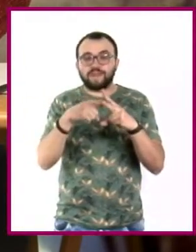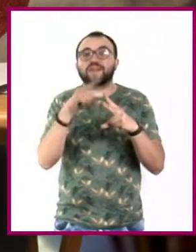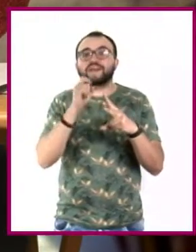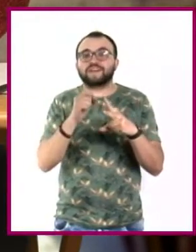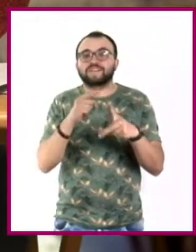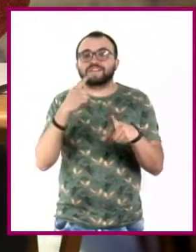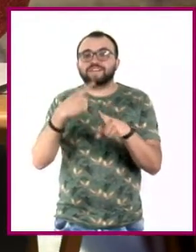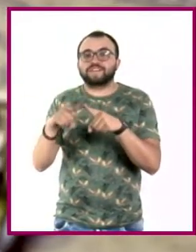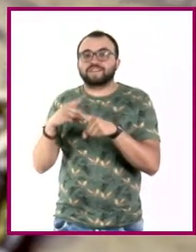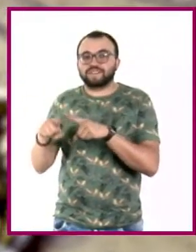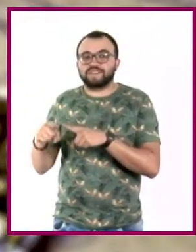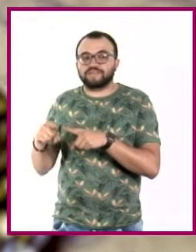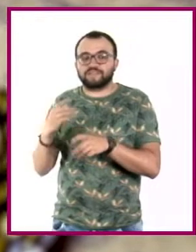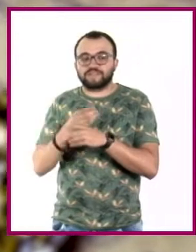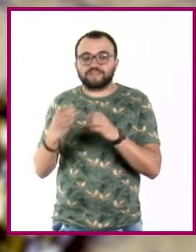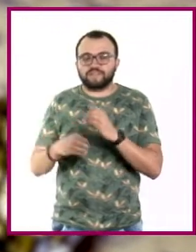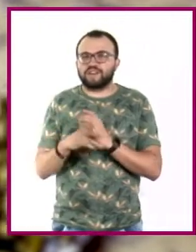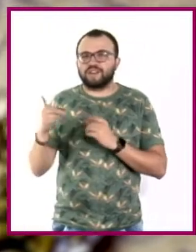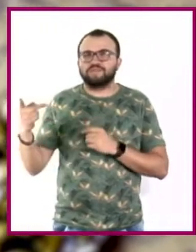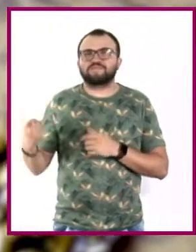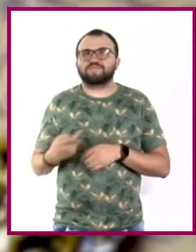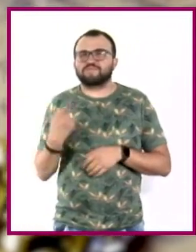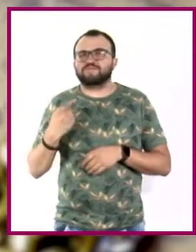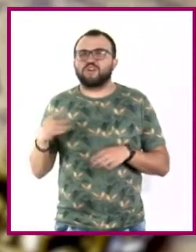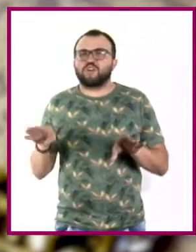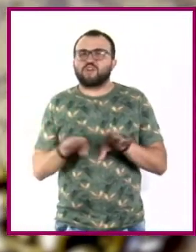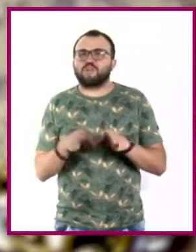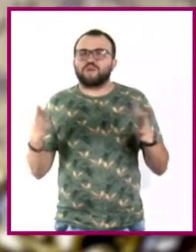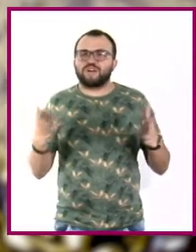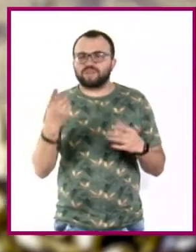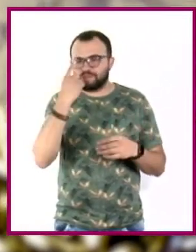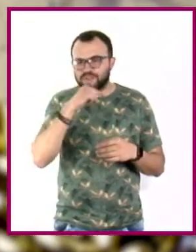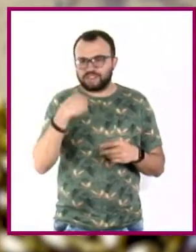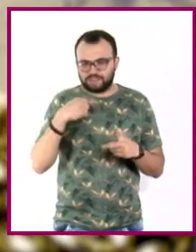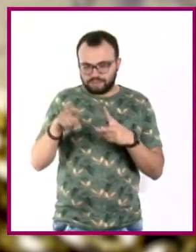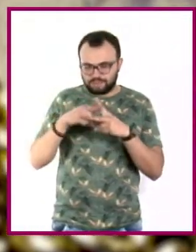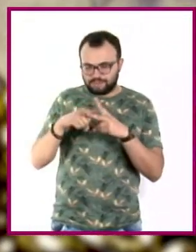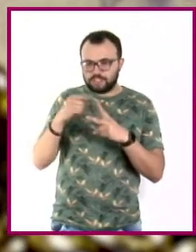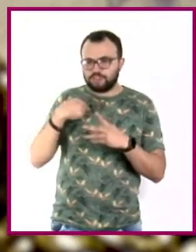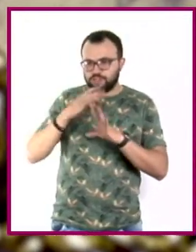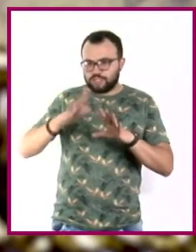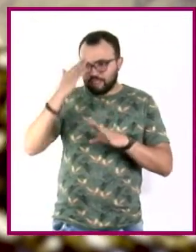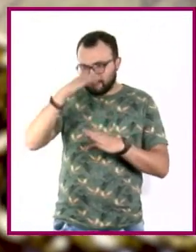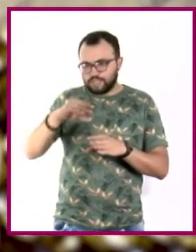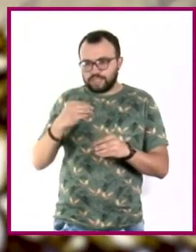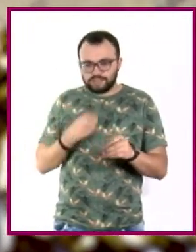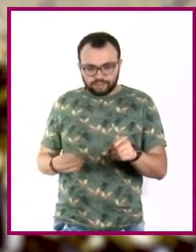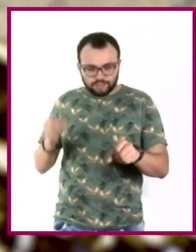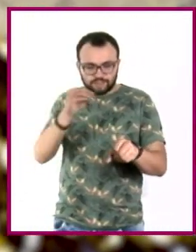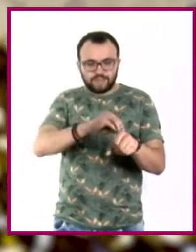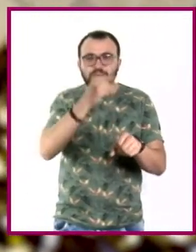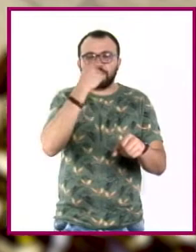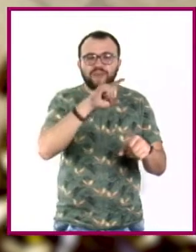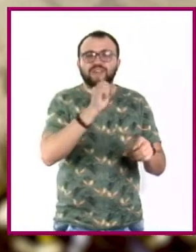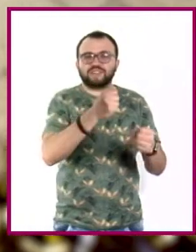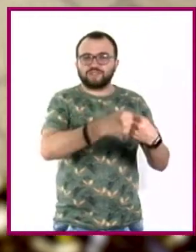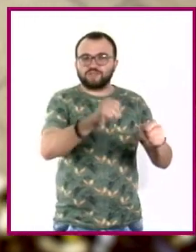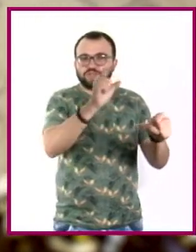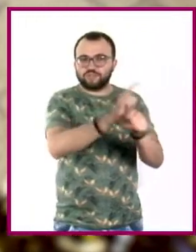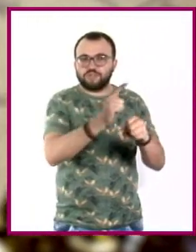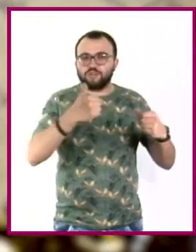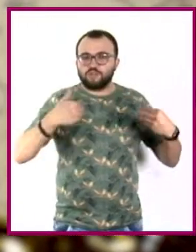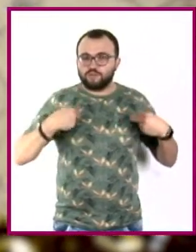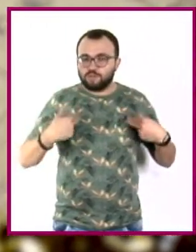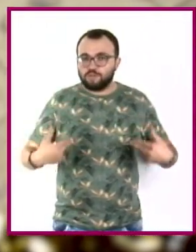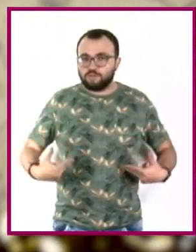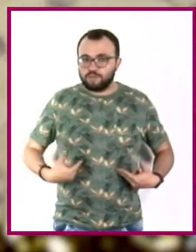campos disciplinares. Se preguntó entonces cómo hacerle para trasladar eso que él ya sabía al estudio de las sociedades humanas y sus tendencias a